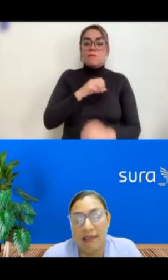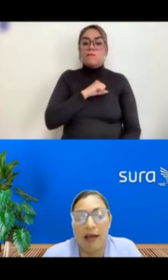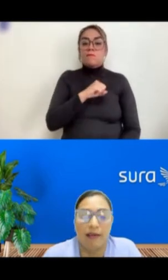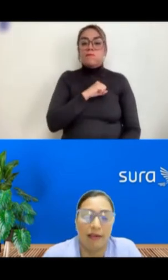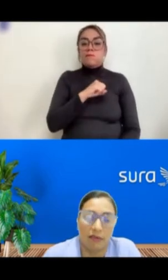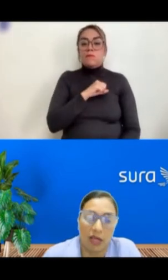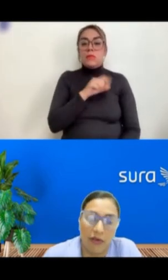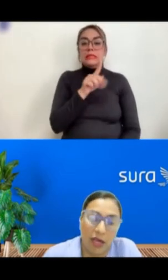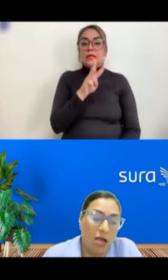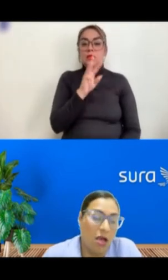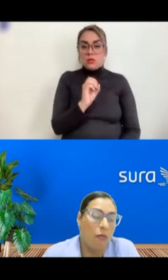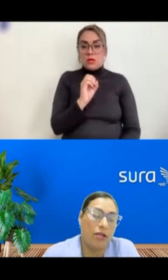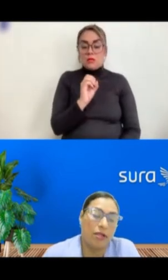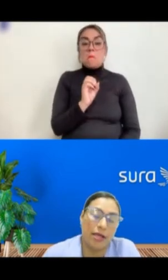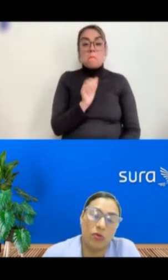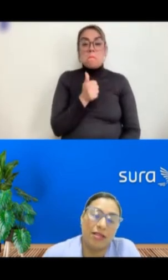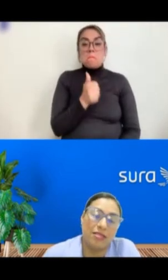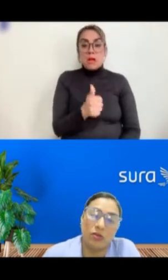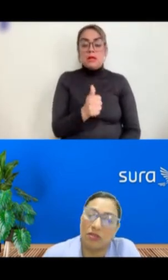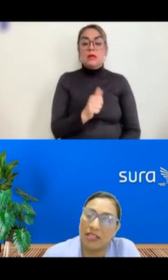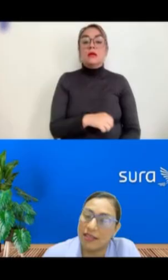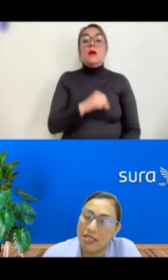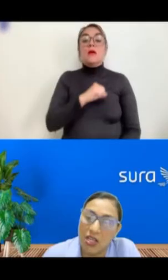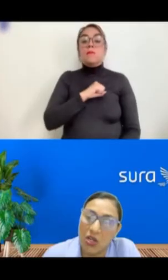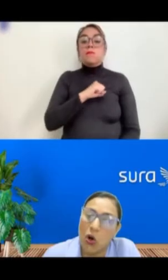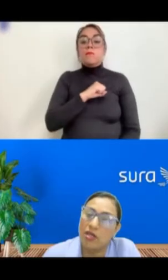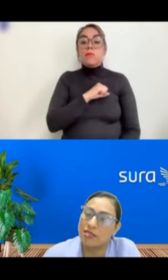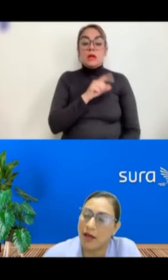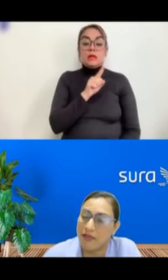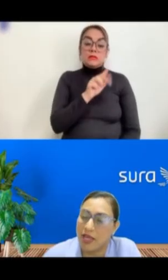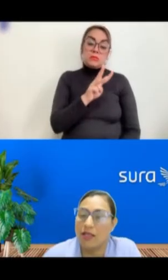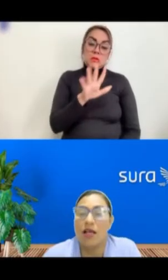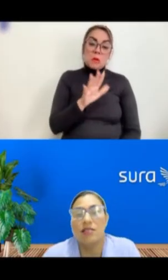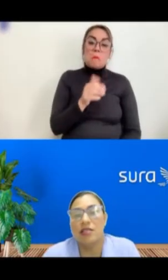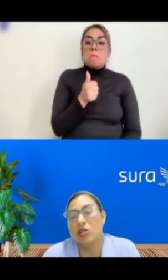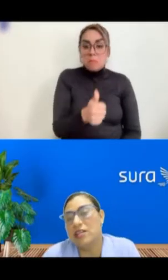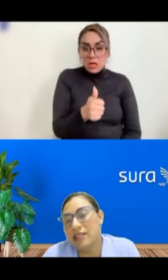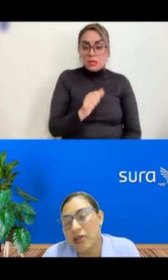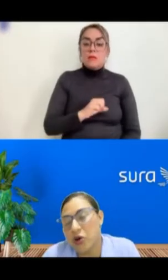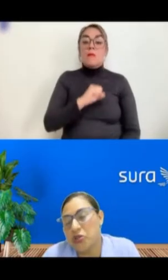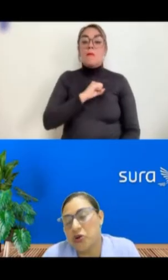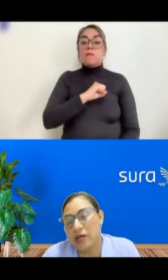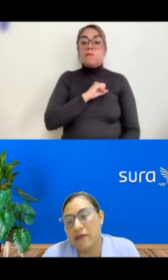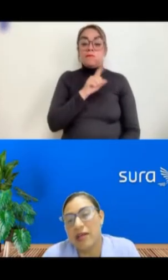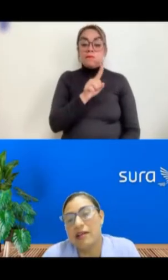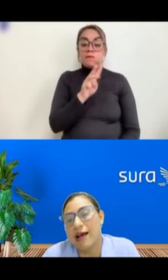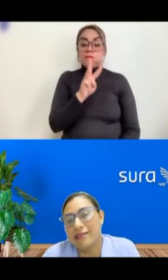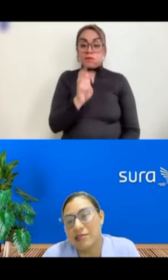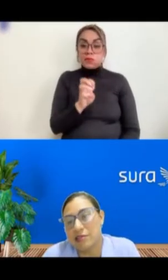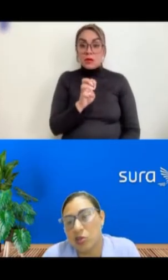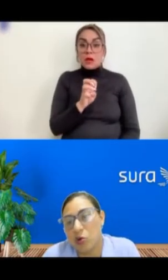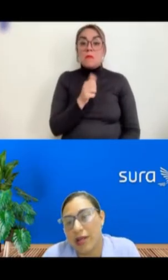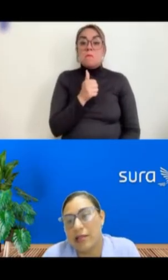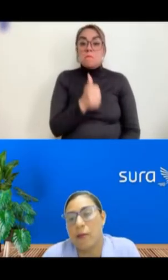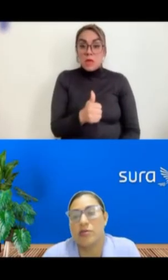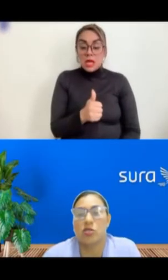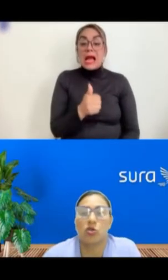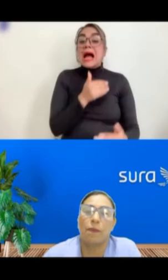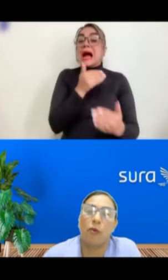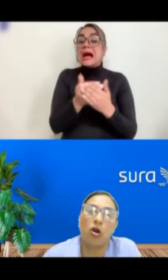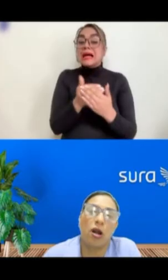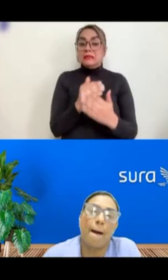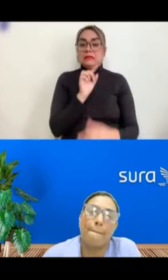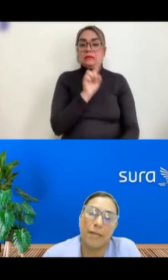de 130 y está bien. Puede tener unas de 135 y está bien. 138 está bien, hasta